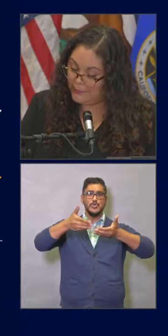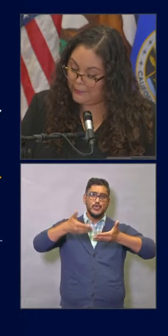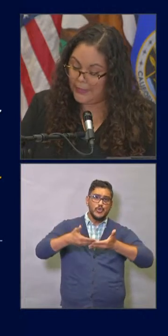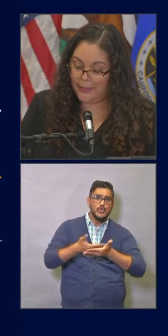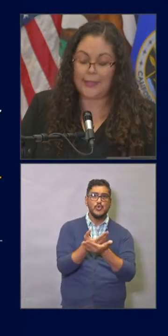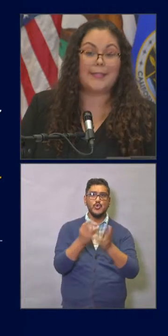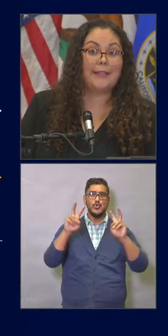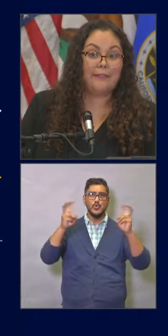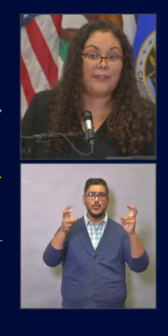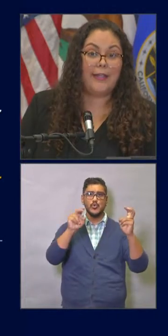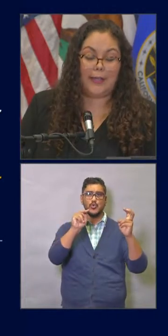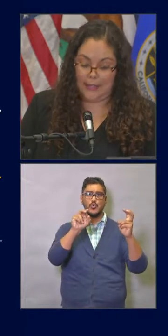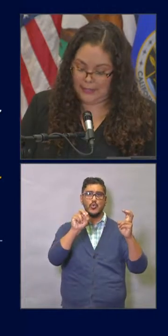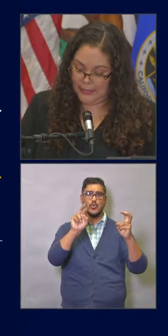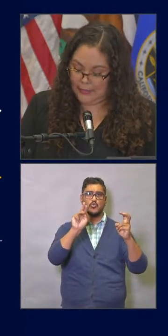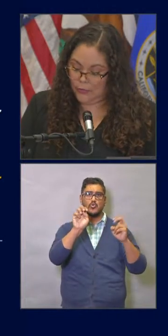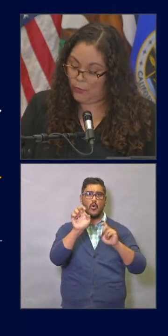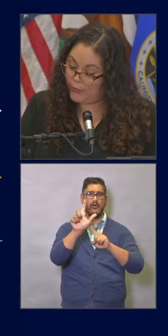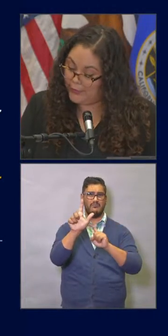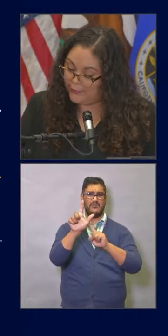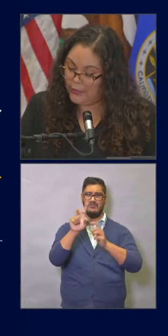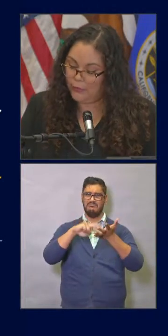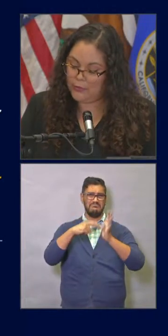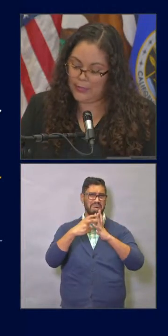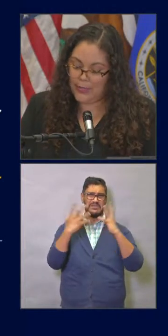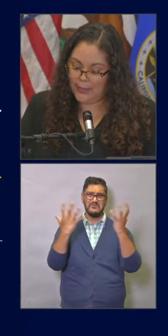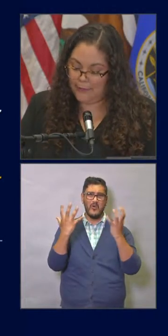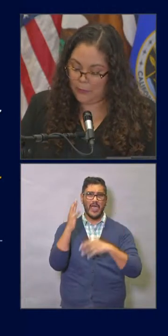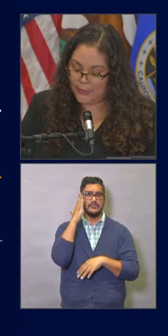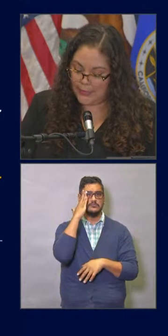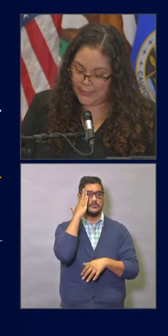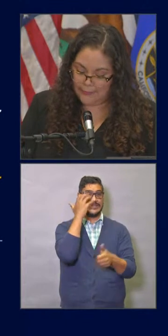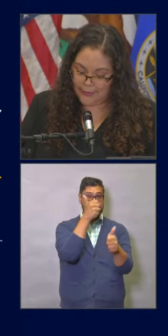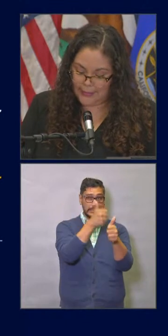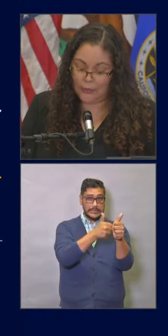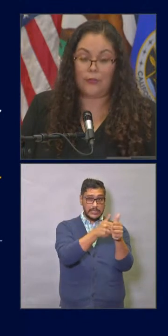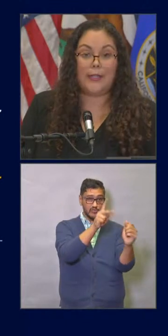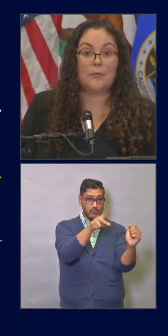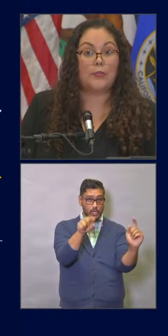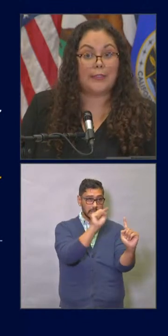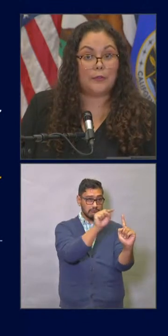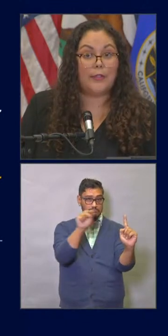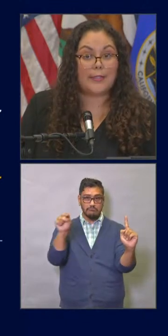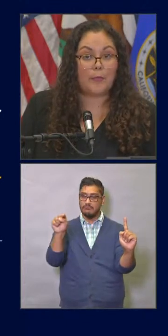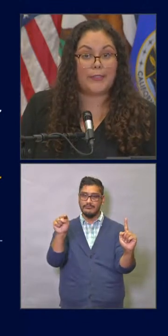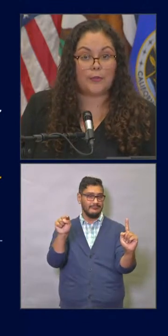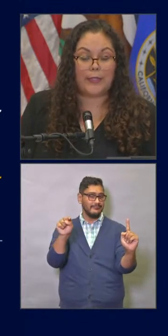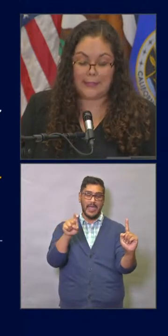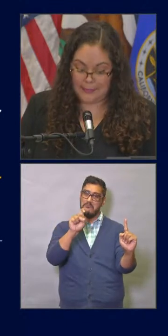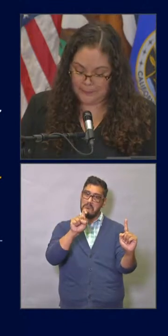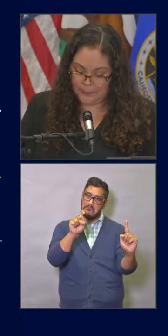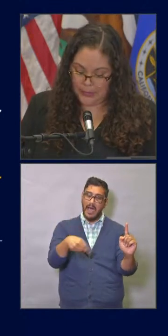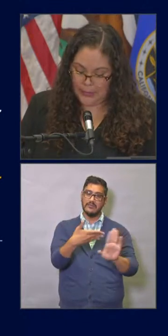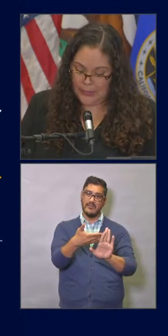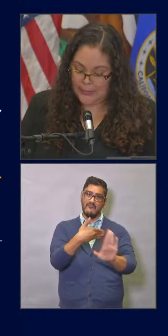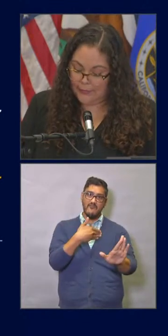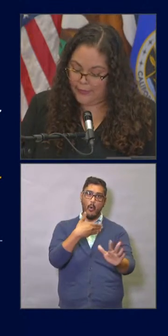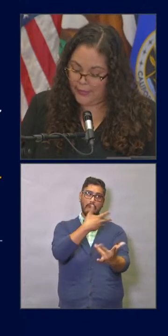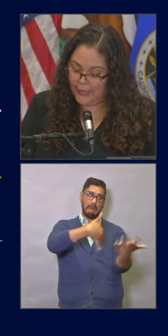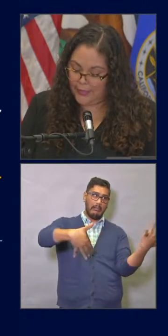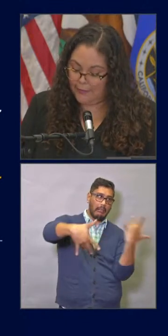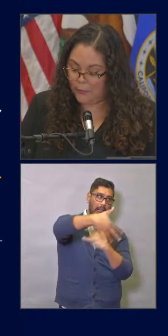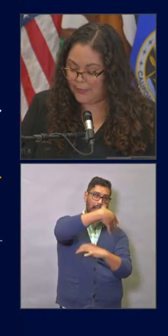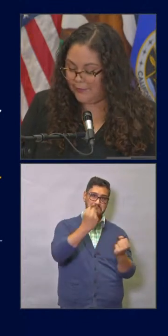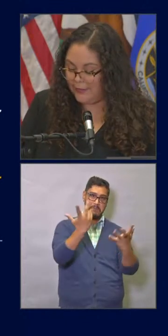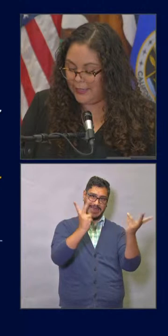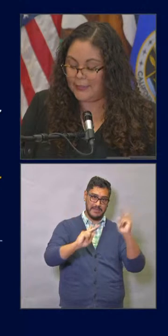nueva normalidad significa que como individuos debemos seguir evitando las multitudes de personas.